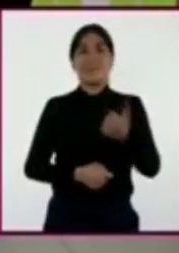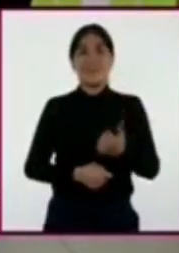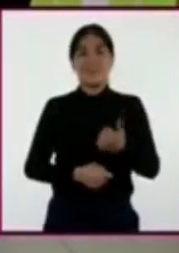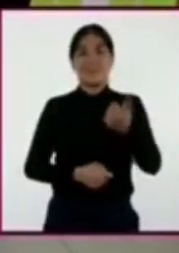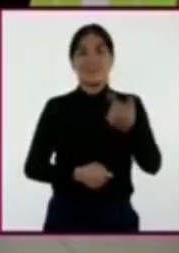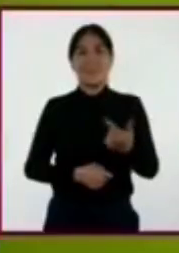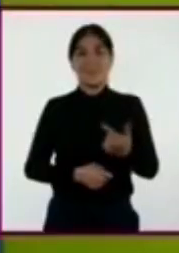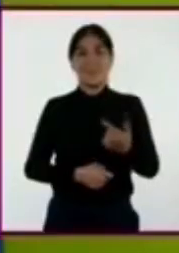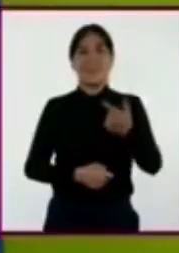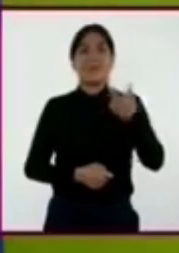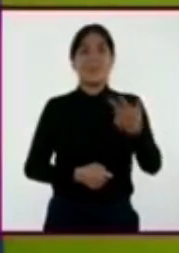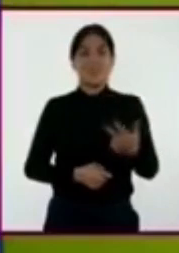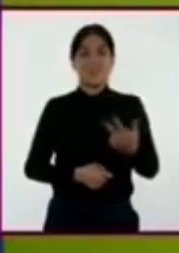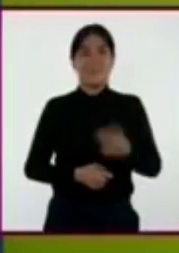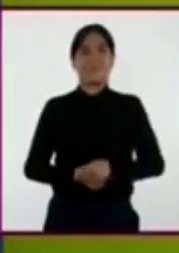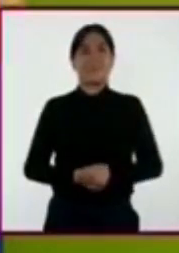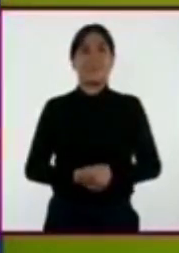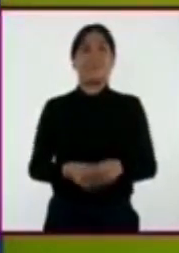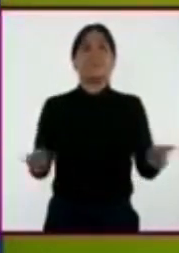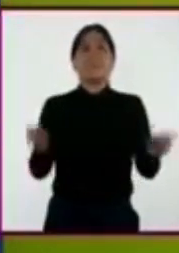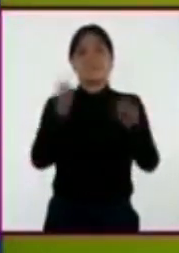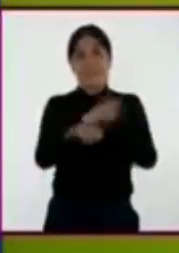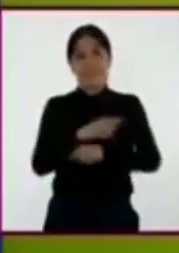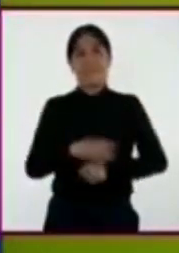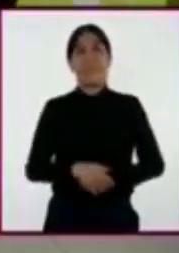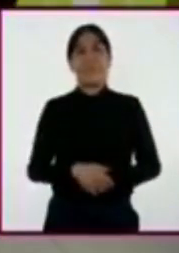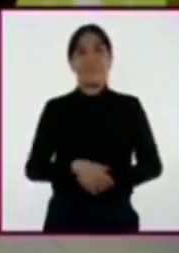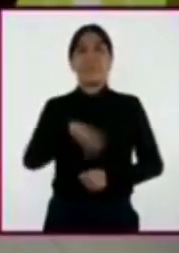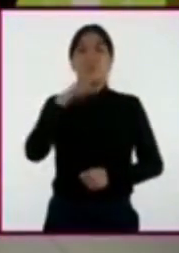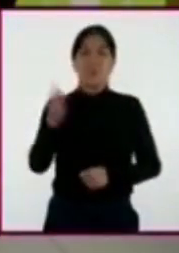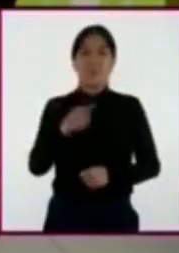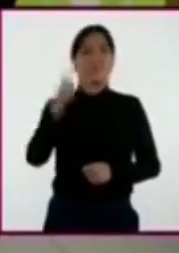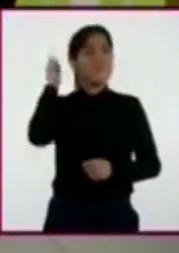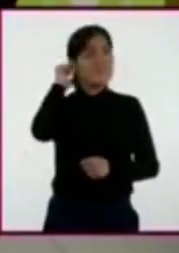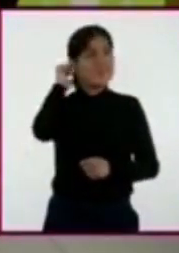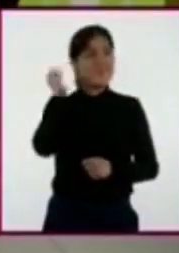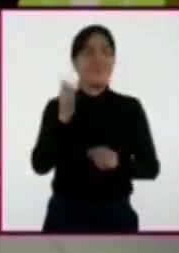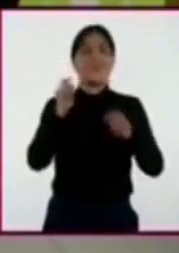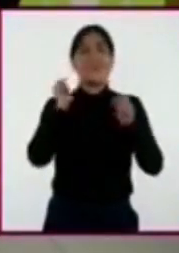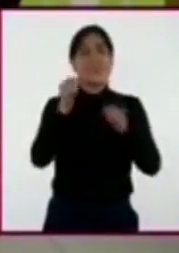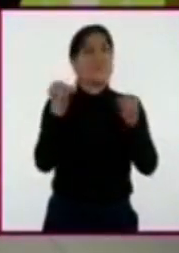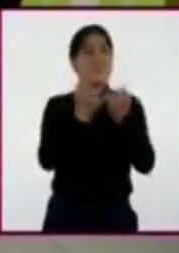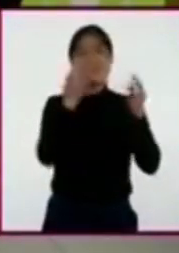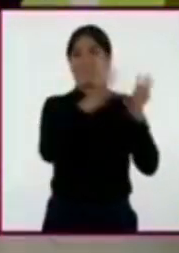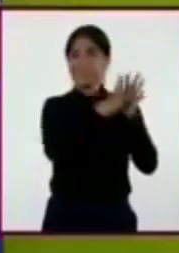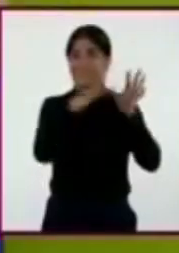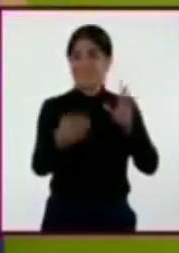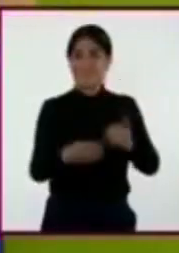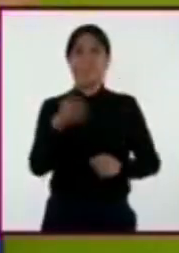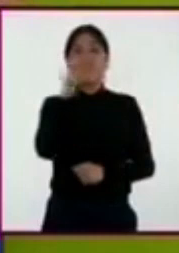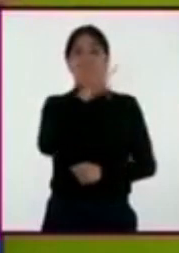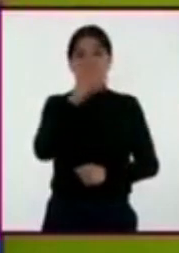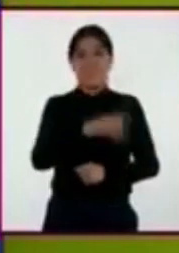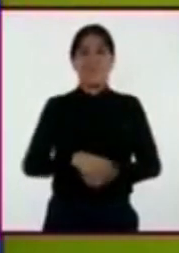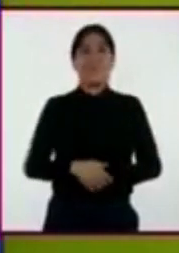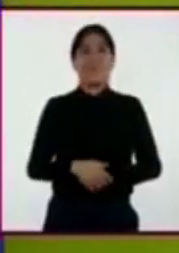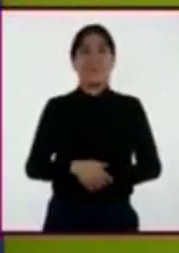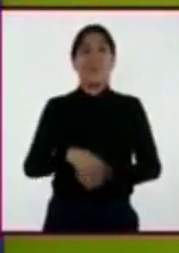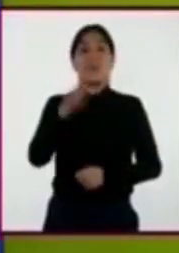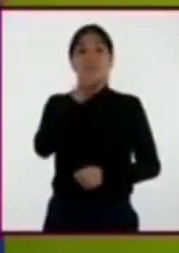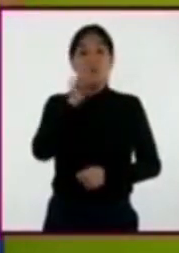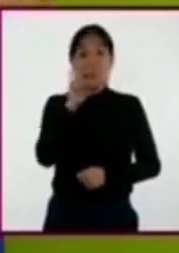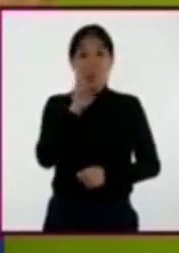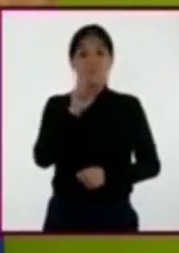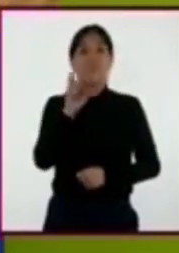6, 7, 8. Cambio ahora por atrás de la cabeza y lo mismo. Inhalamos y en la